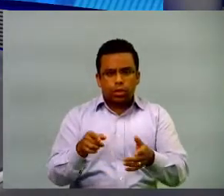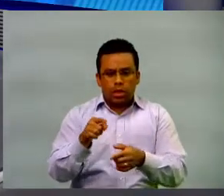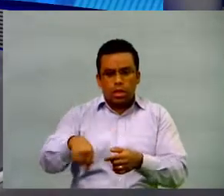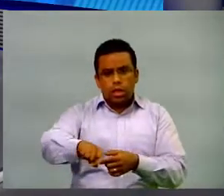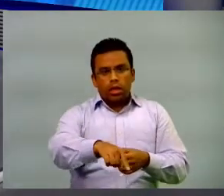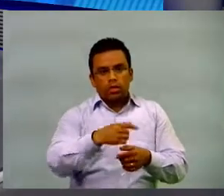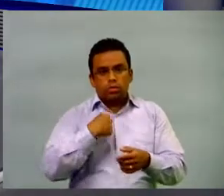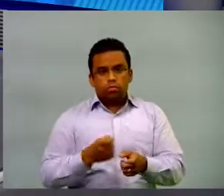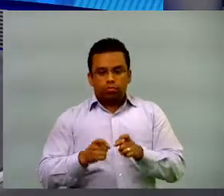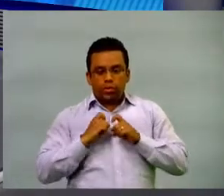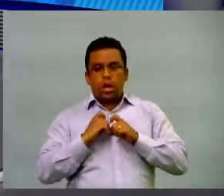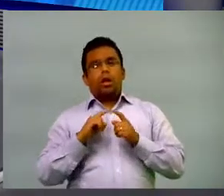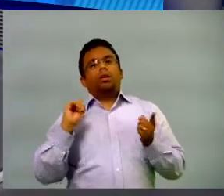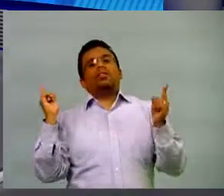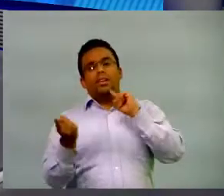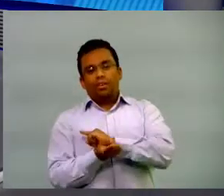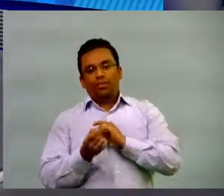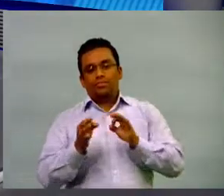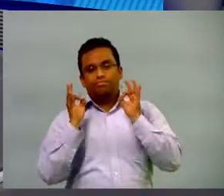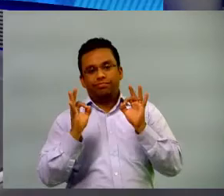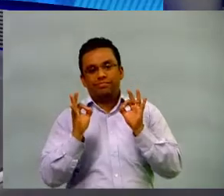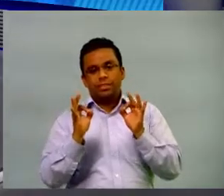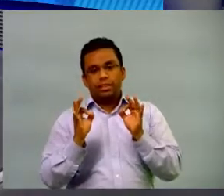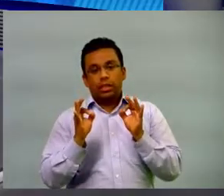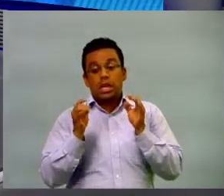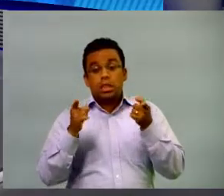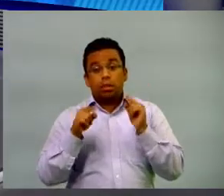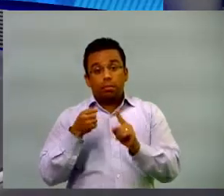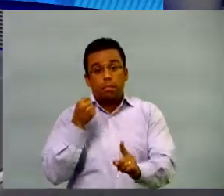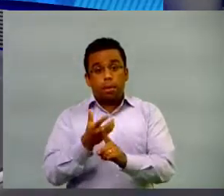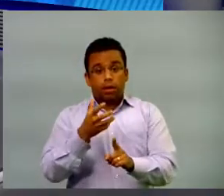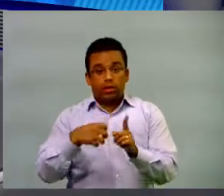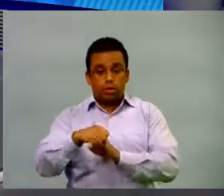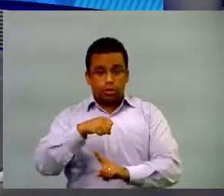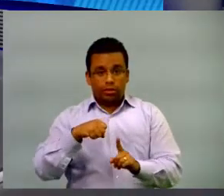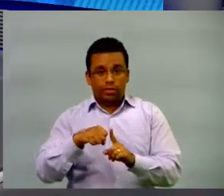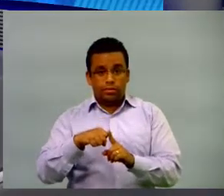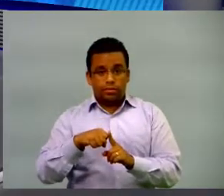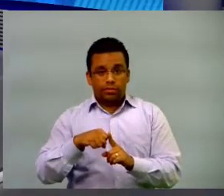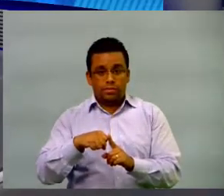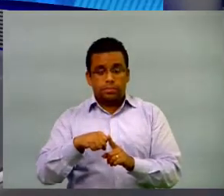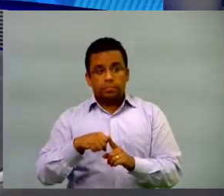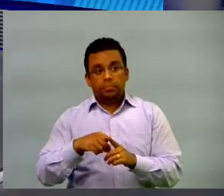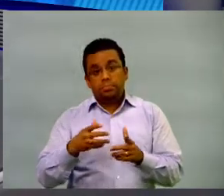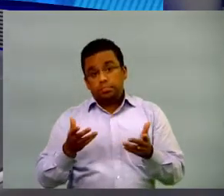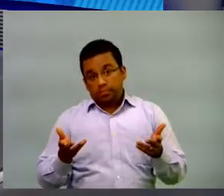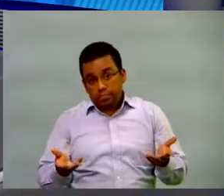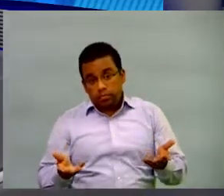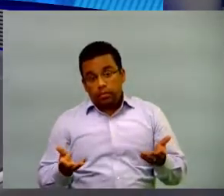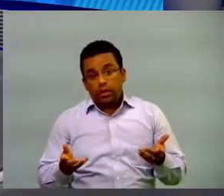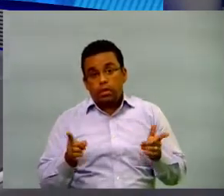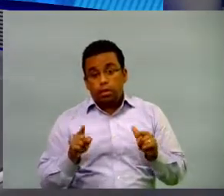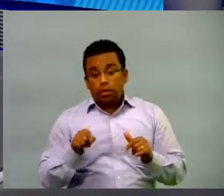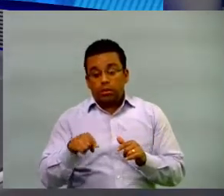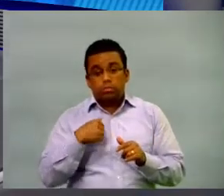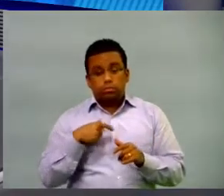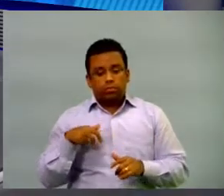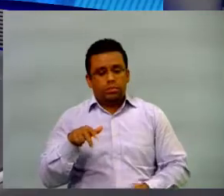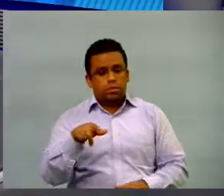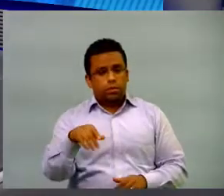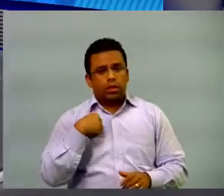esto en experiencias significativas y así impactar la sociedad. Entonces, Tenemos un gran camino